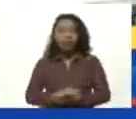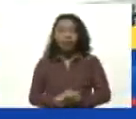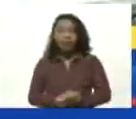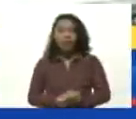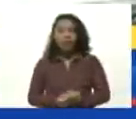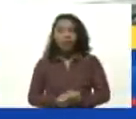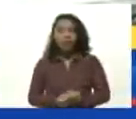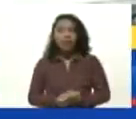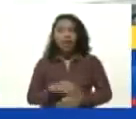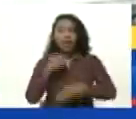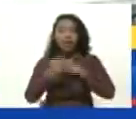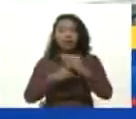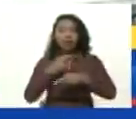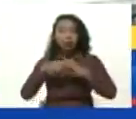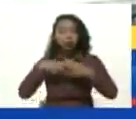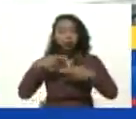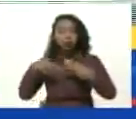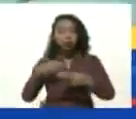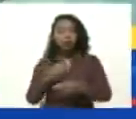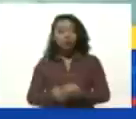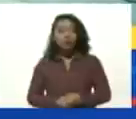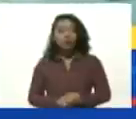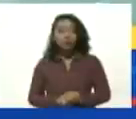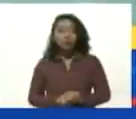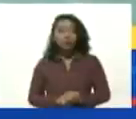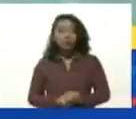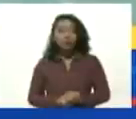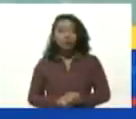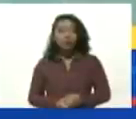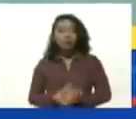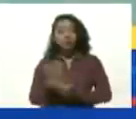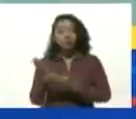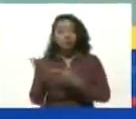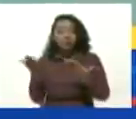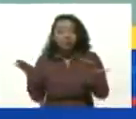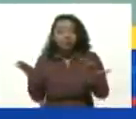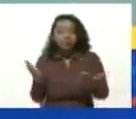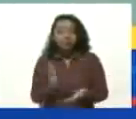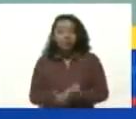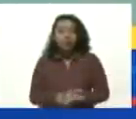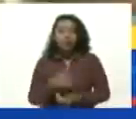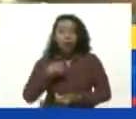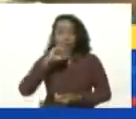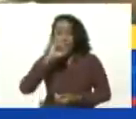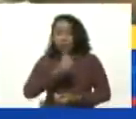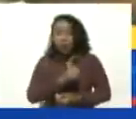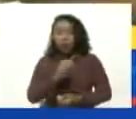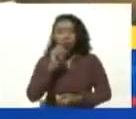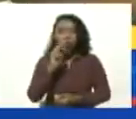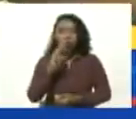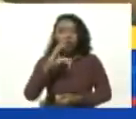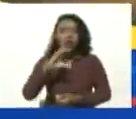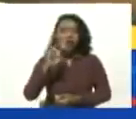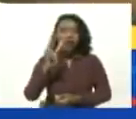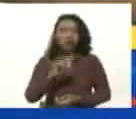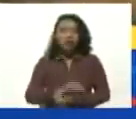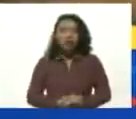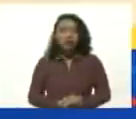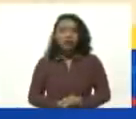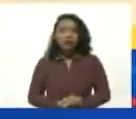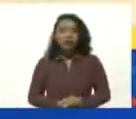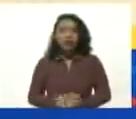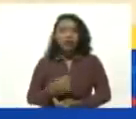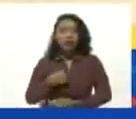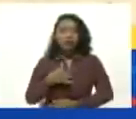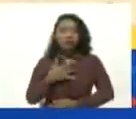y hacían la revolución. Así que yo amo la Universidad Central de Venezuela y me